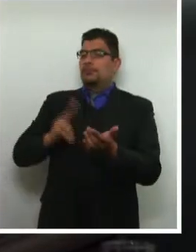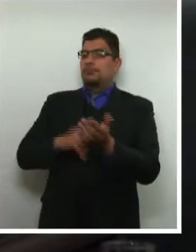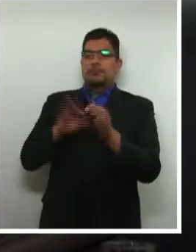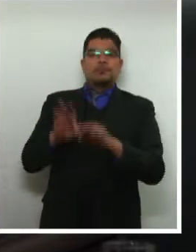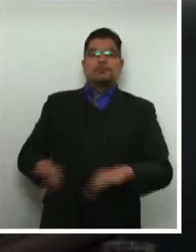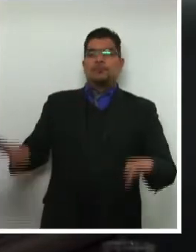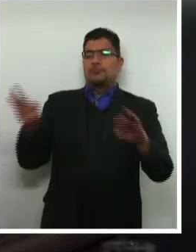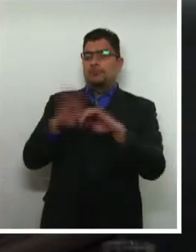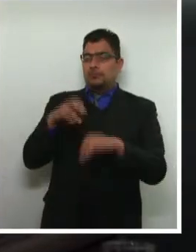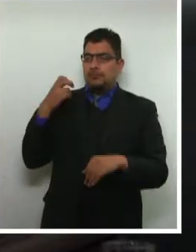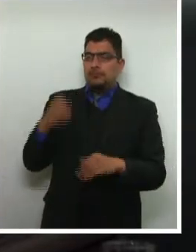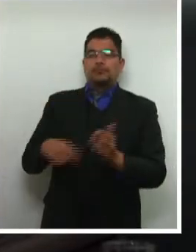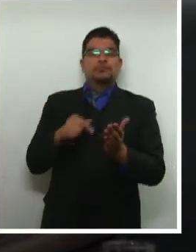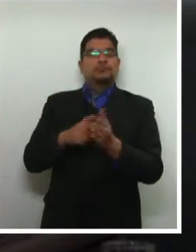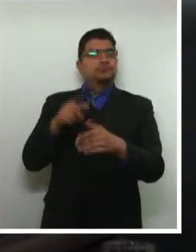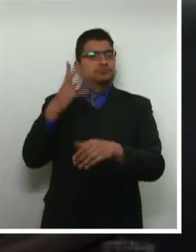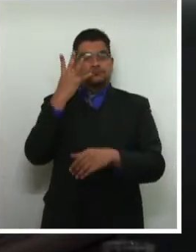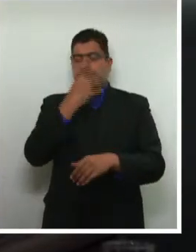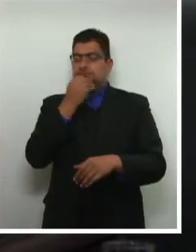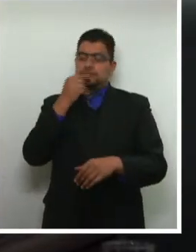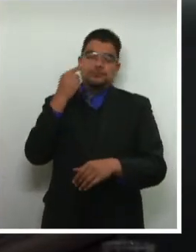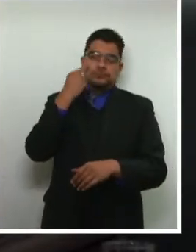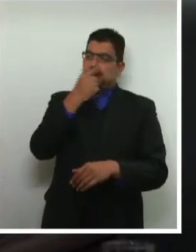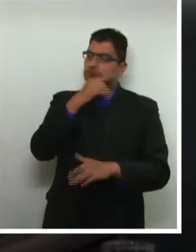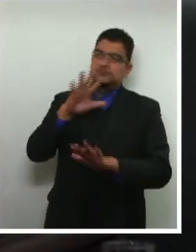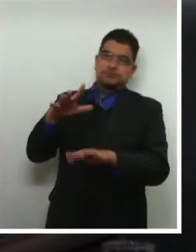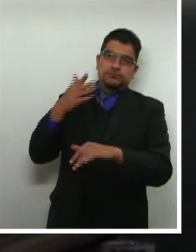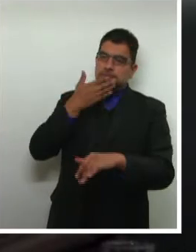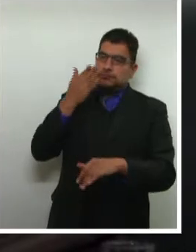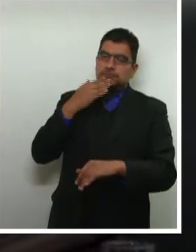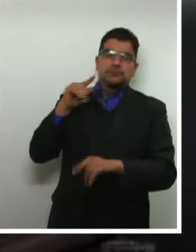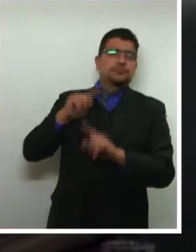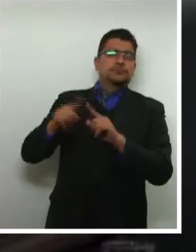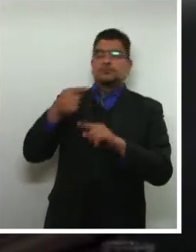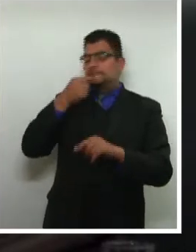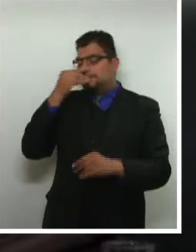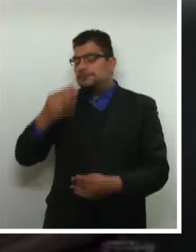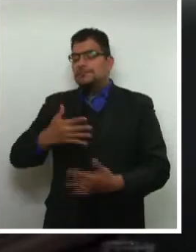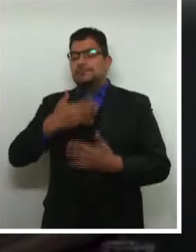patrimonio, esa belleza natural, esas tradiciones, esos olores que